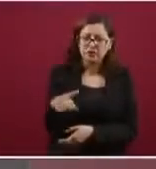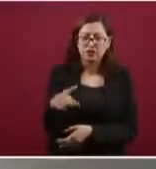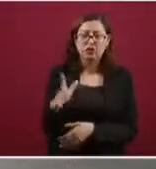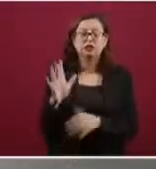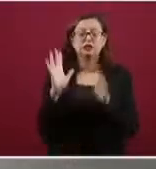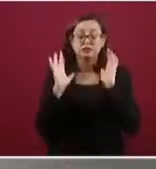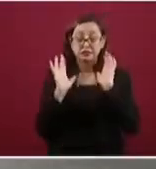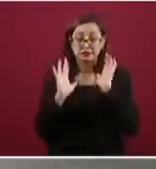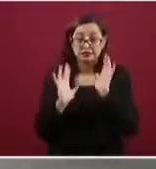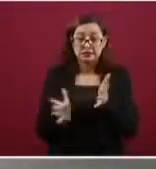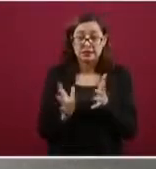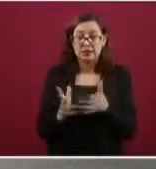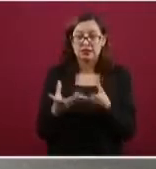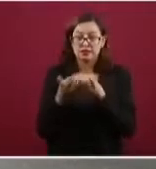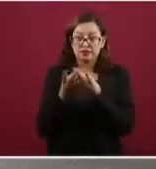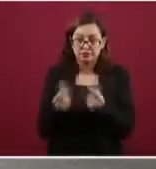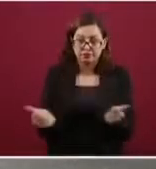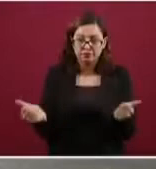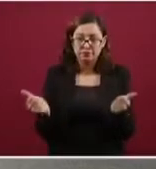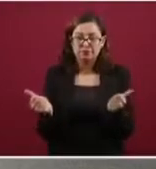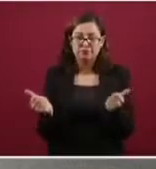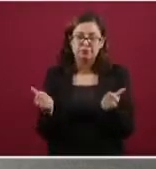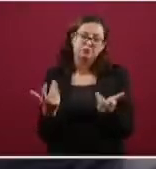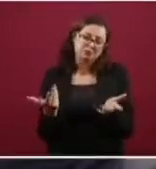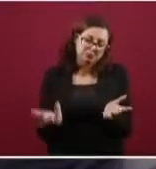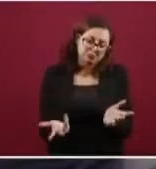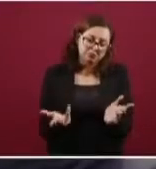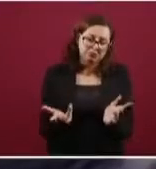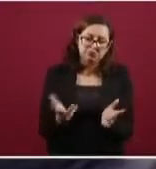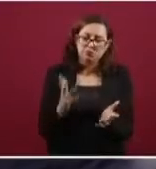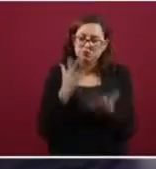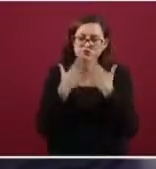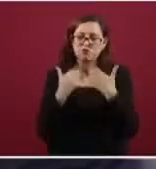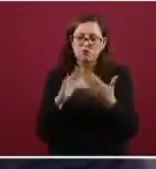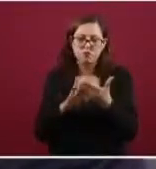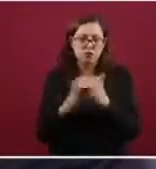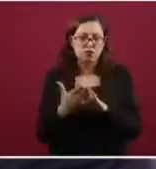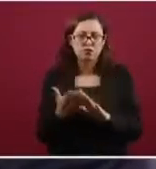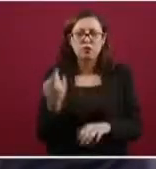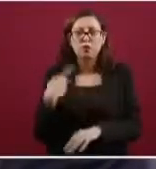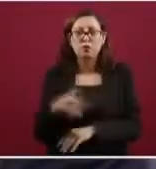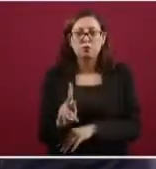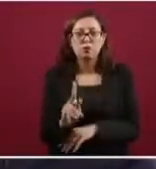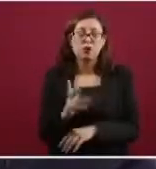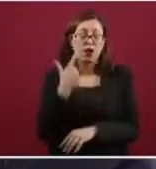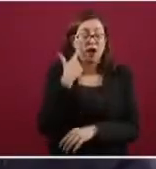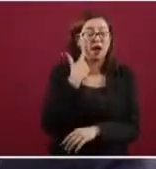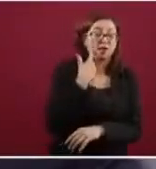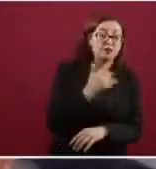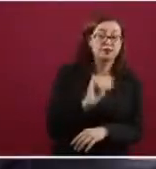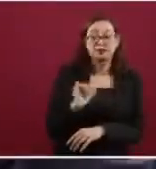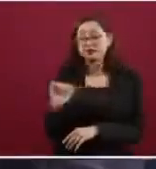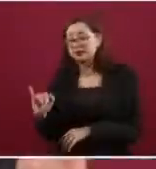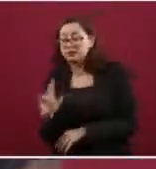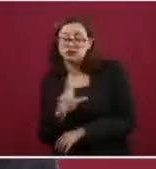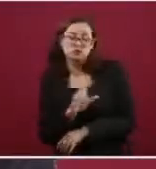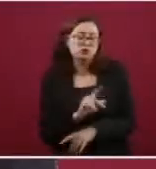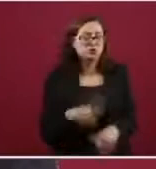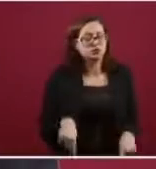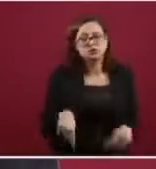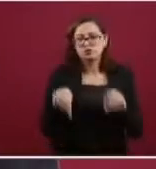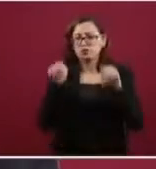lo estamos hablando, quedaría sin sustancia, sin motivo. Pero mientras son peras o son manzanas, nosotros vamos a